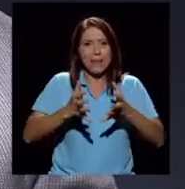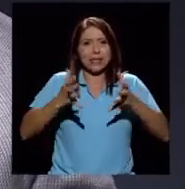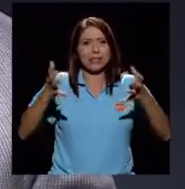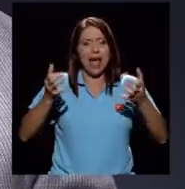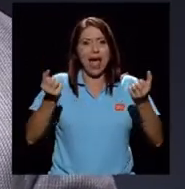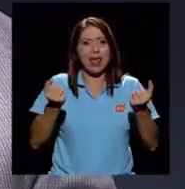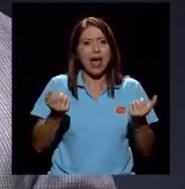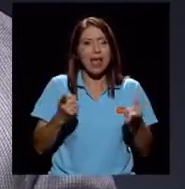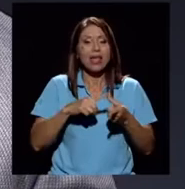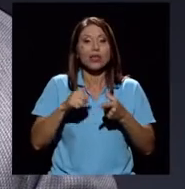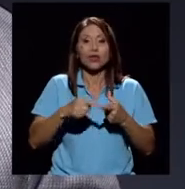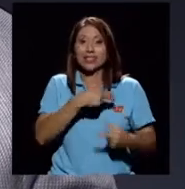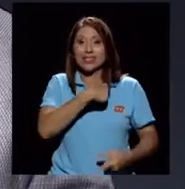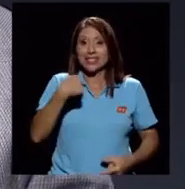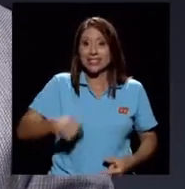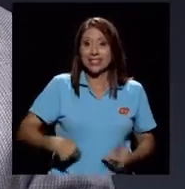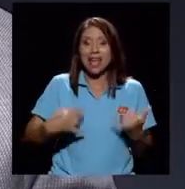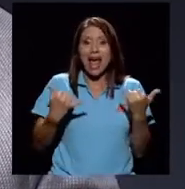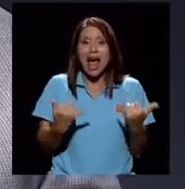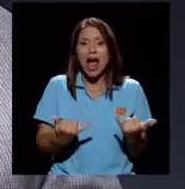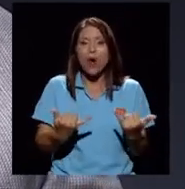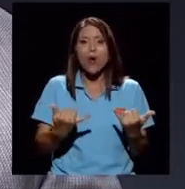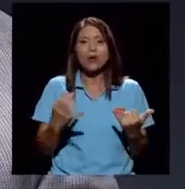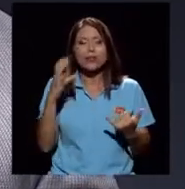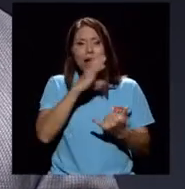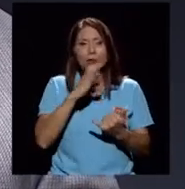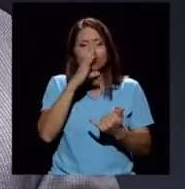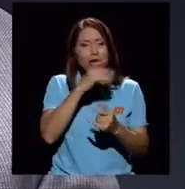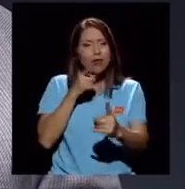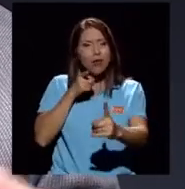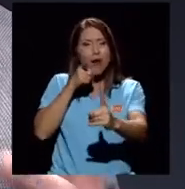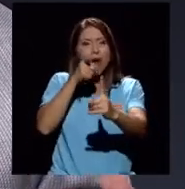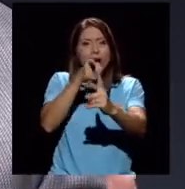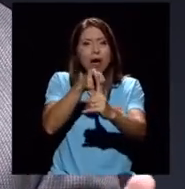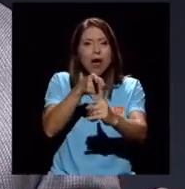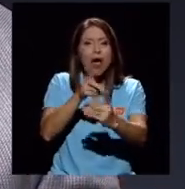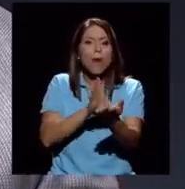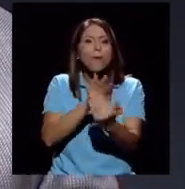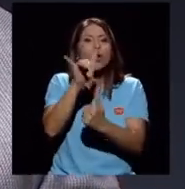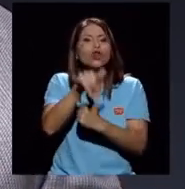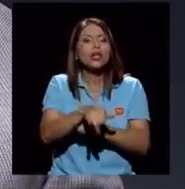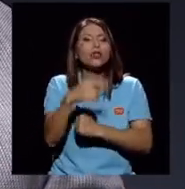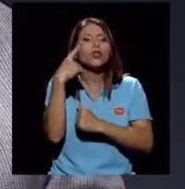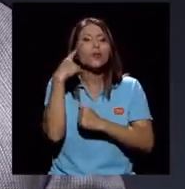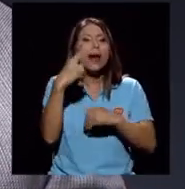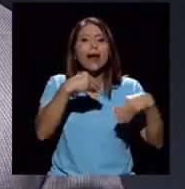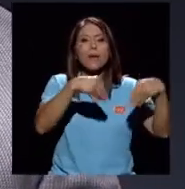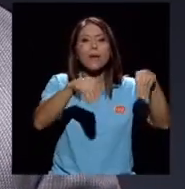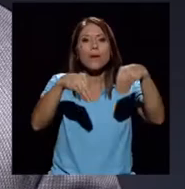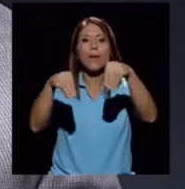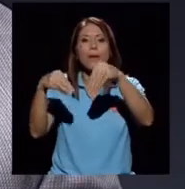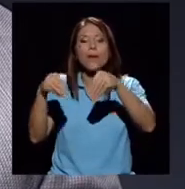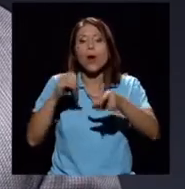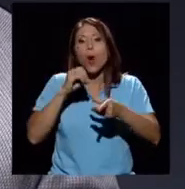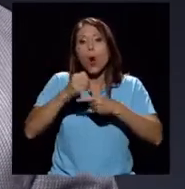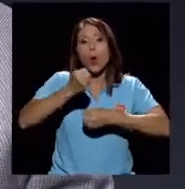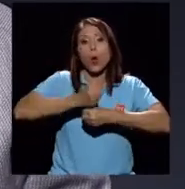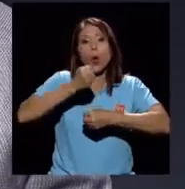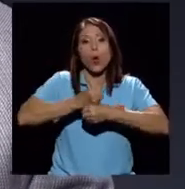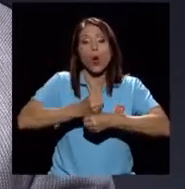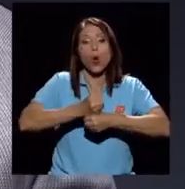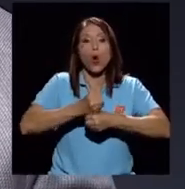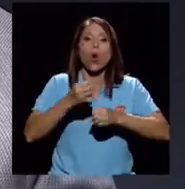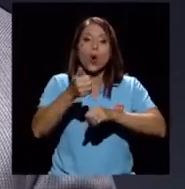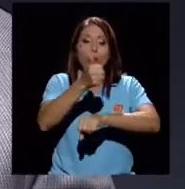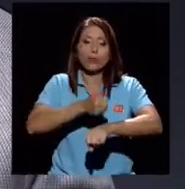china está buscando por así decirlo proyectos a donde colocar sus productos que a la vez atienden a